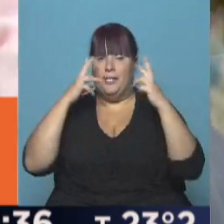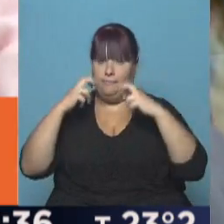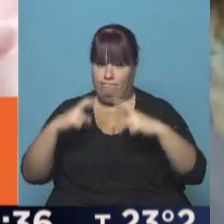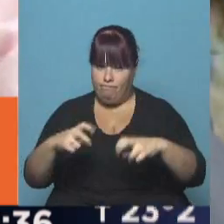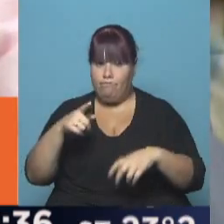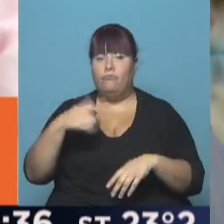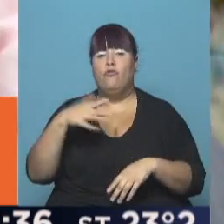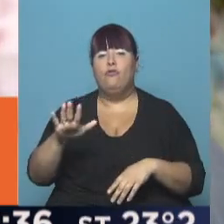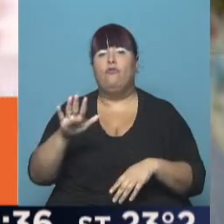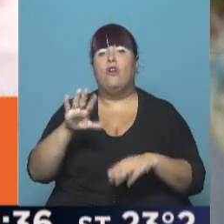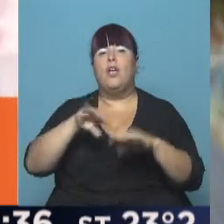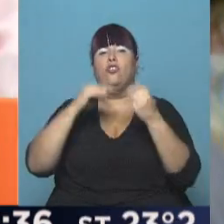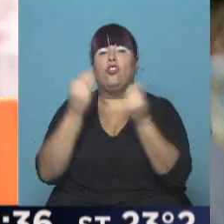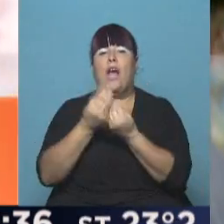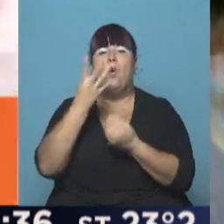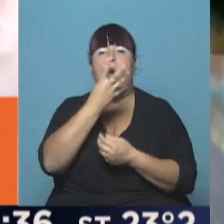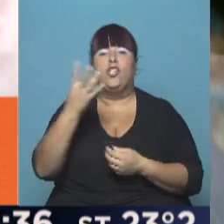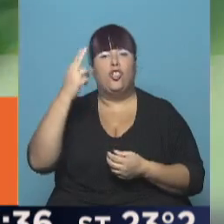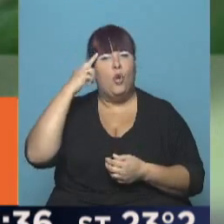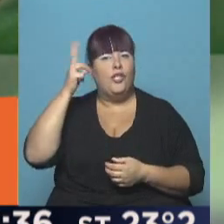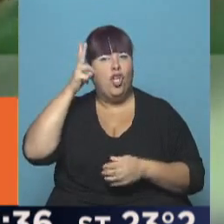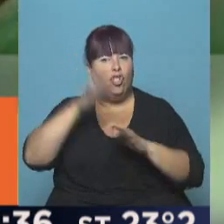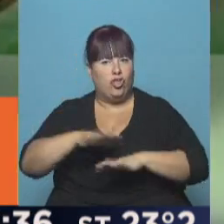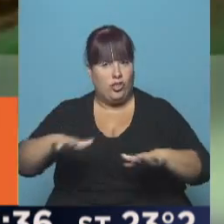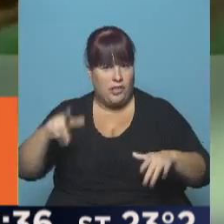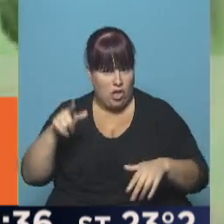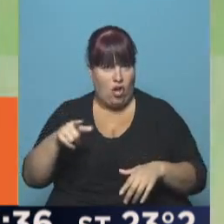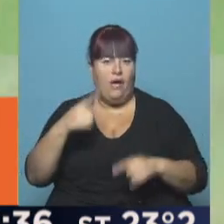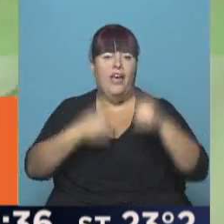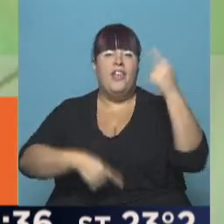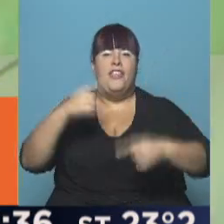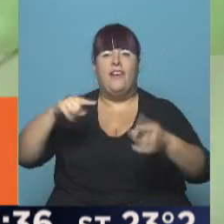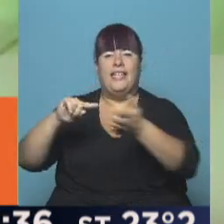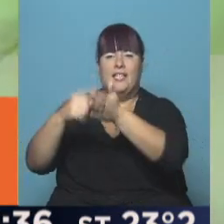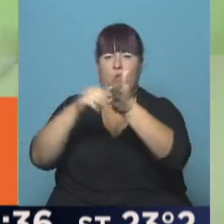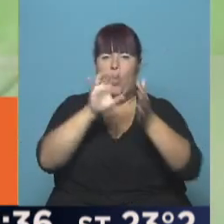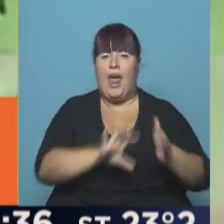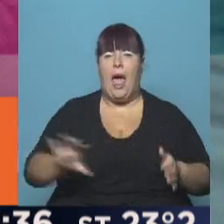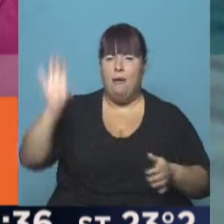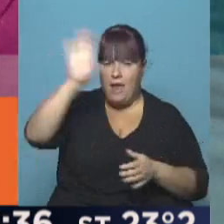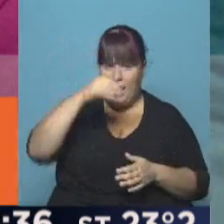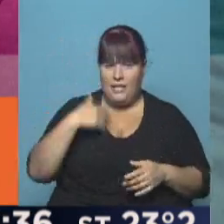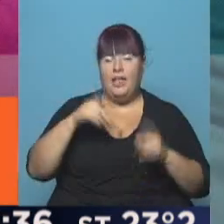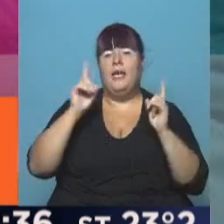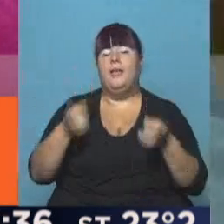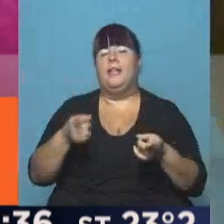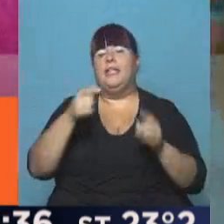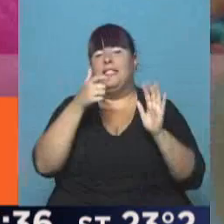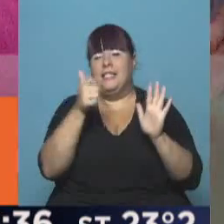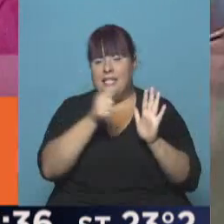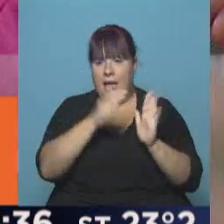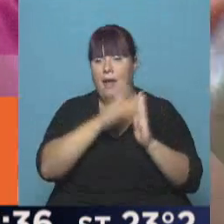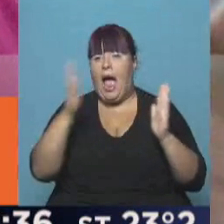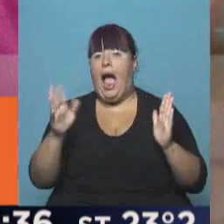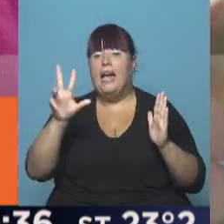realizado se hizo sobre una población de 498 chicos de distintas ciudades del interior del país entre los 6 meses